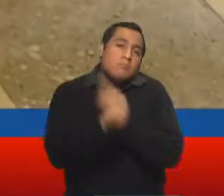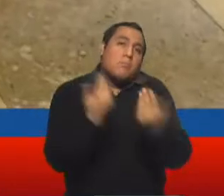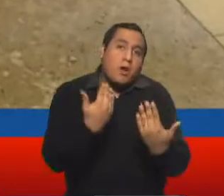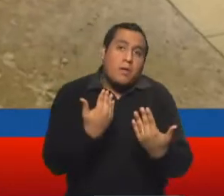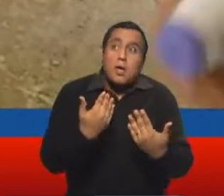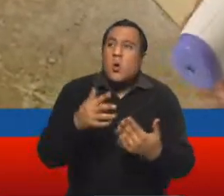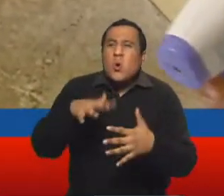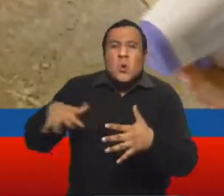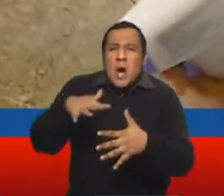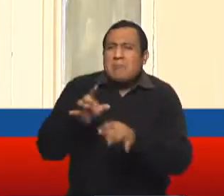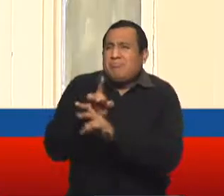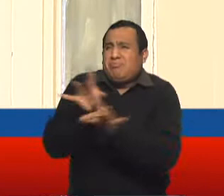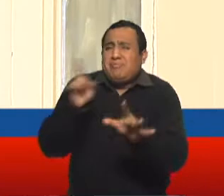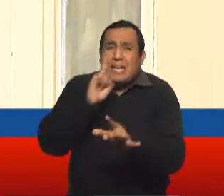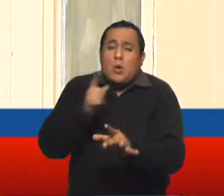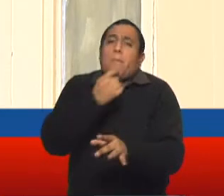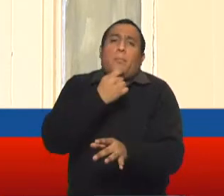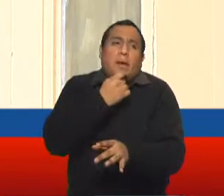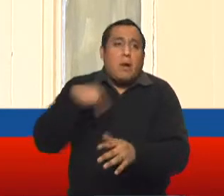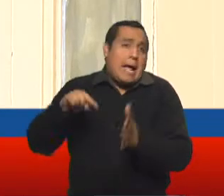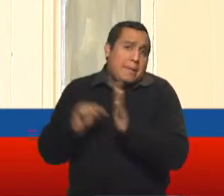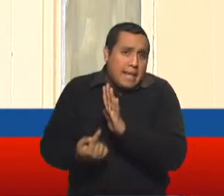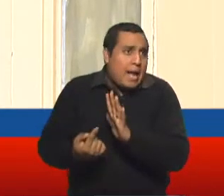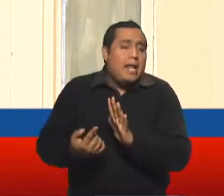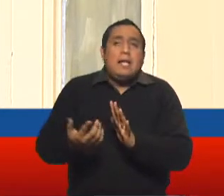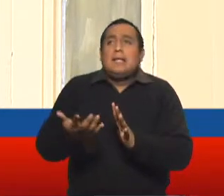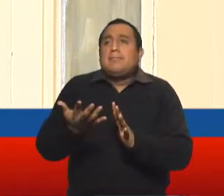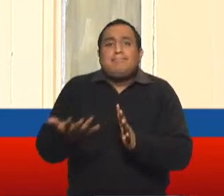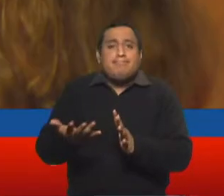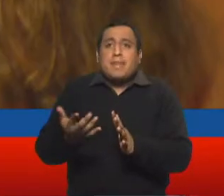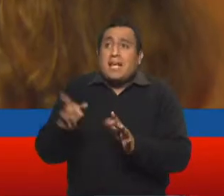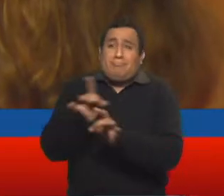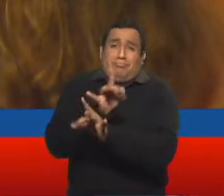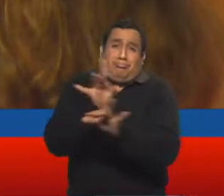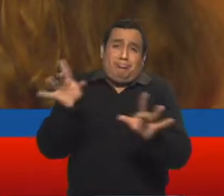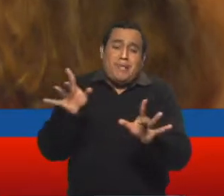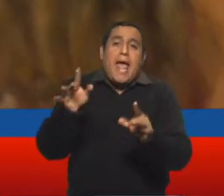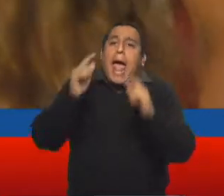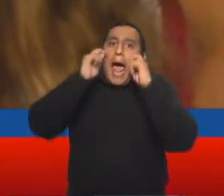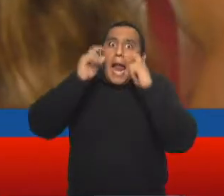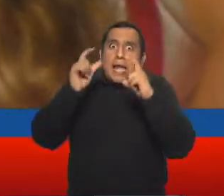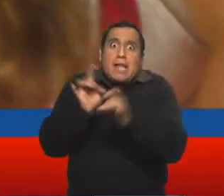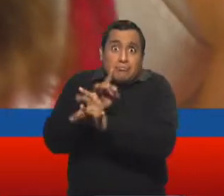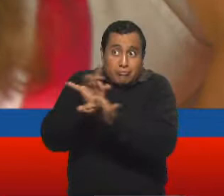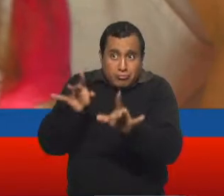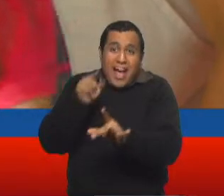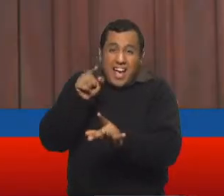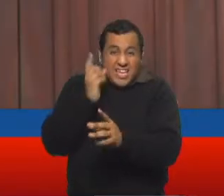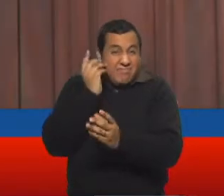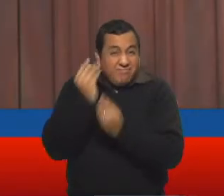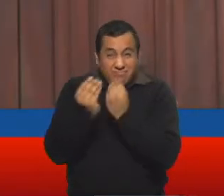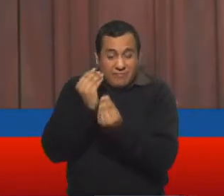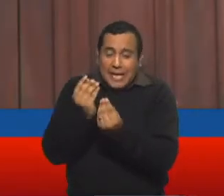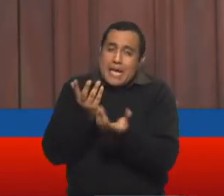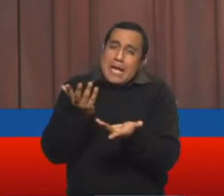es posible, como está ocurriendo, por ejemplo, en esta ciudad de Buenos Aires, porque sigue estando en alarma epidemiológica, creemos que hay que garantizar el derecho